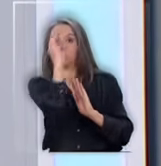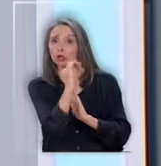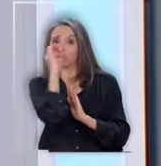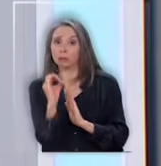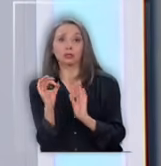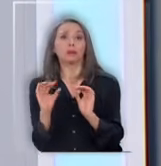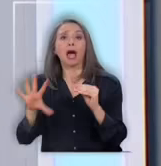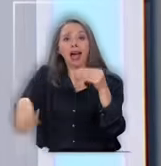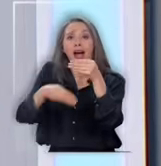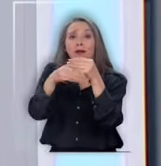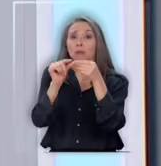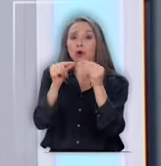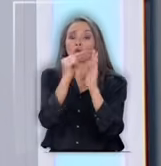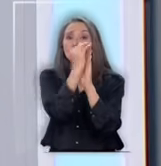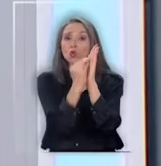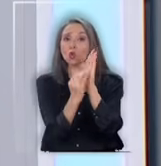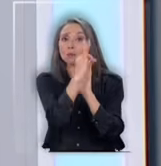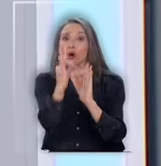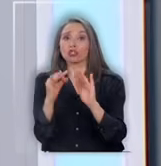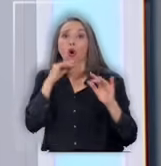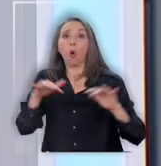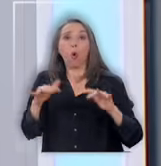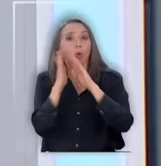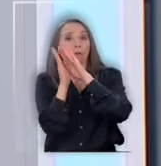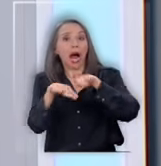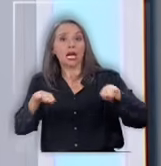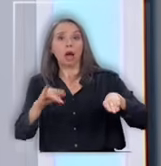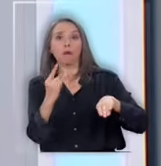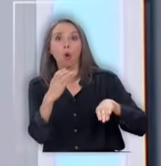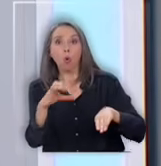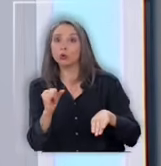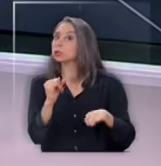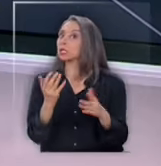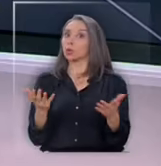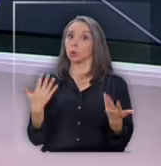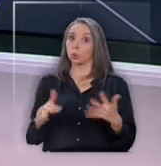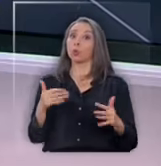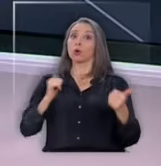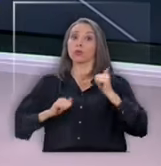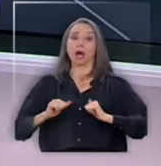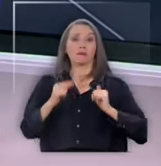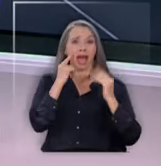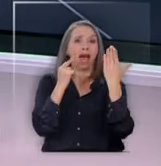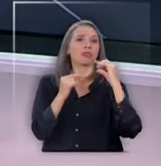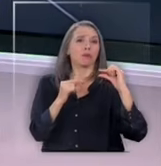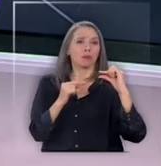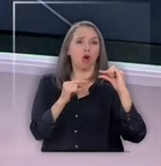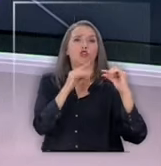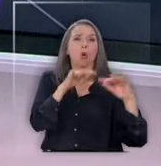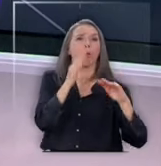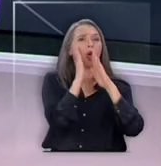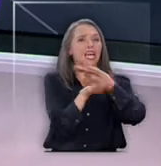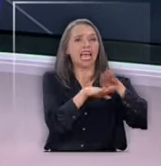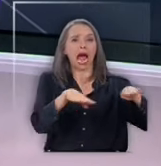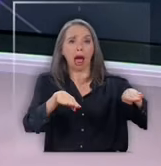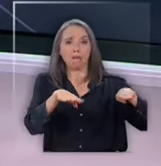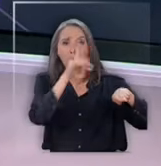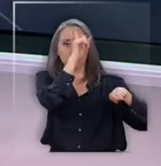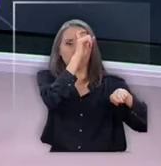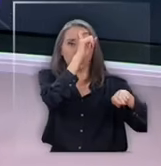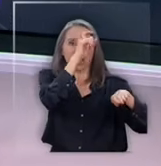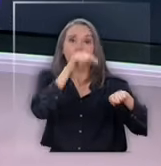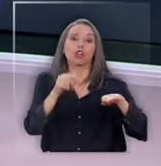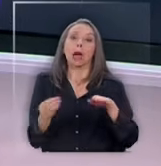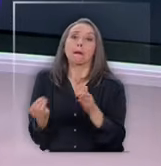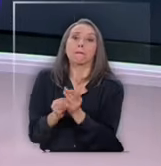poco porque son cifras bien duras bien dramáticas que hablan de que efectivamente se ha disparado de ocupación de camas en la última semana aumentó la